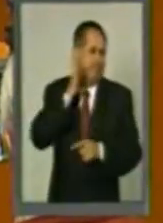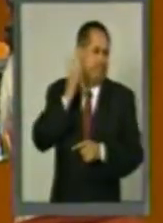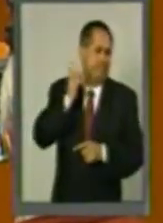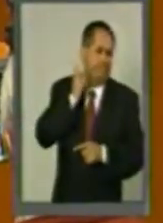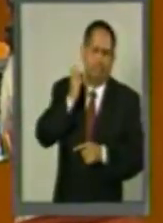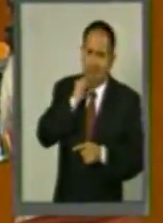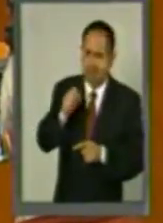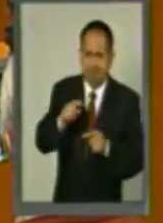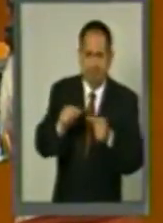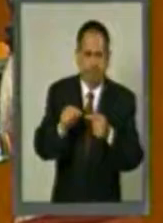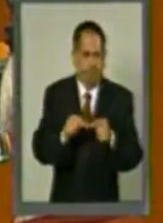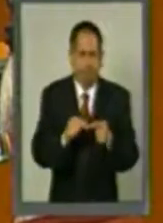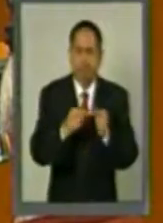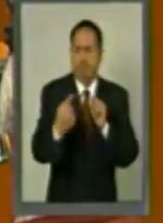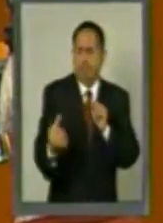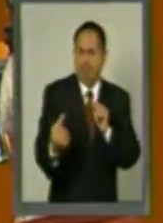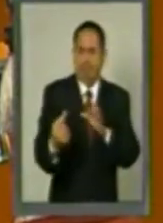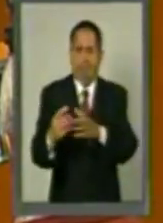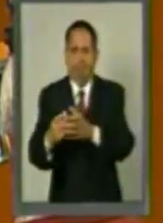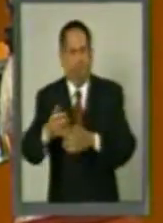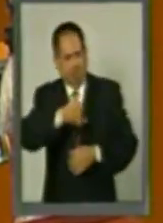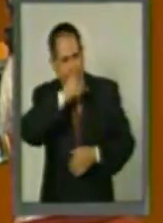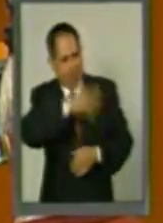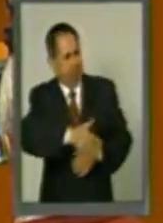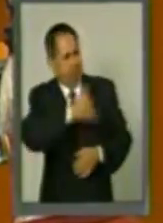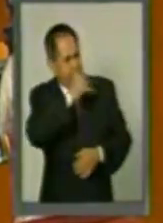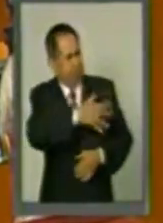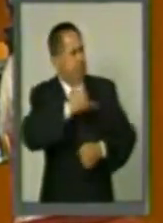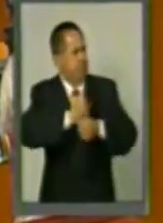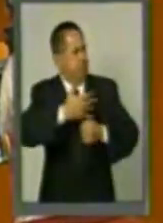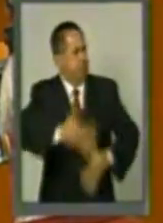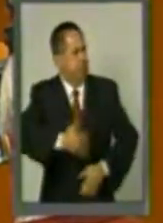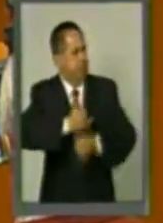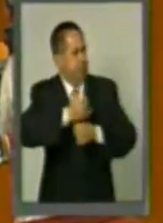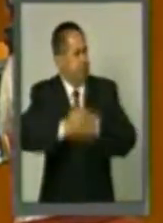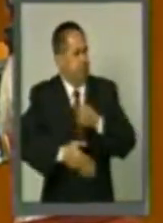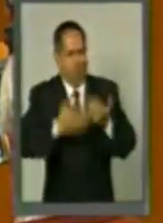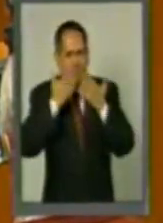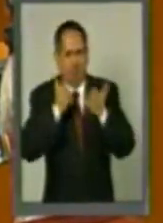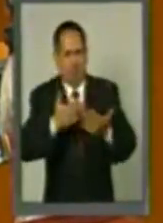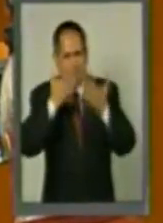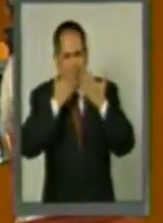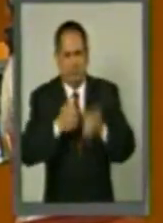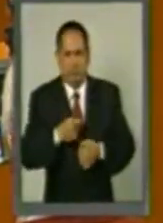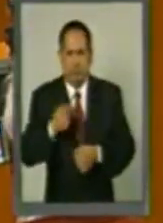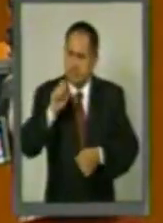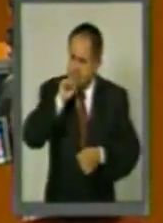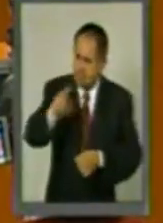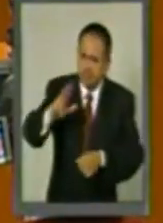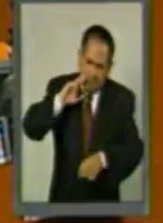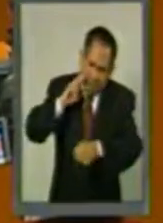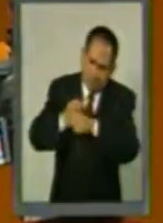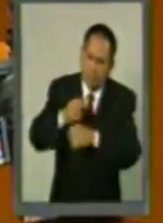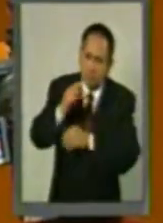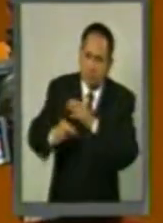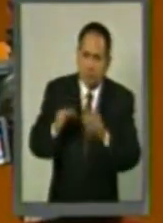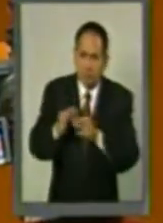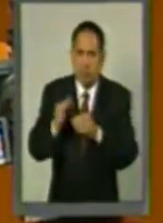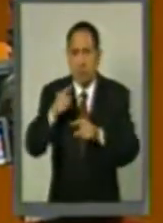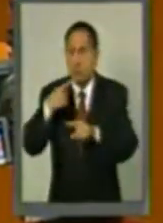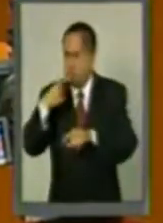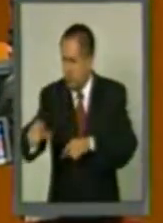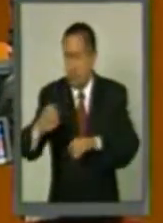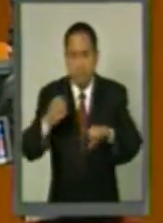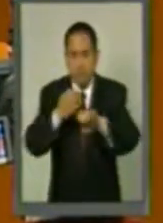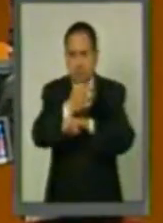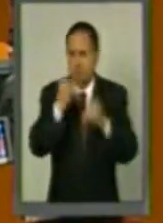la oposición solo reclame la inseguridad cuando ellos son corresponsables en los estados que